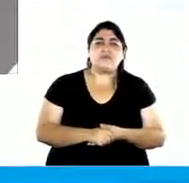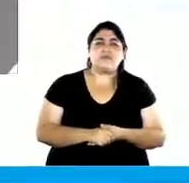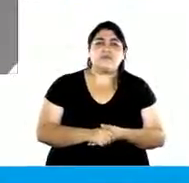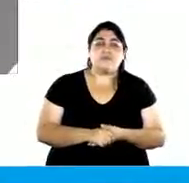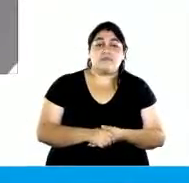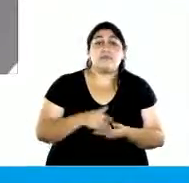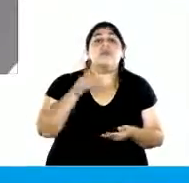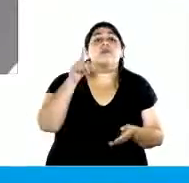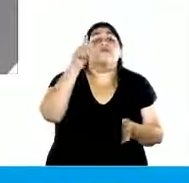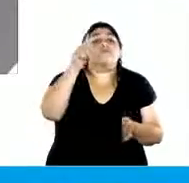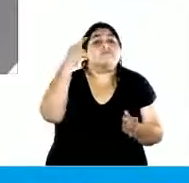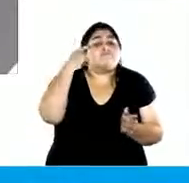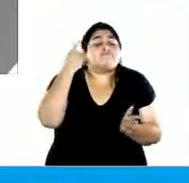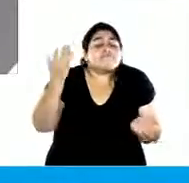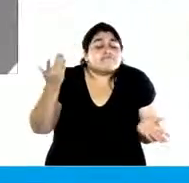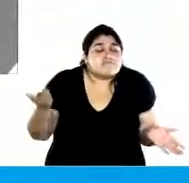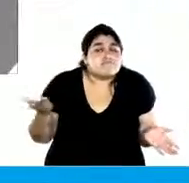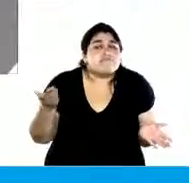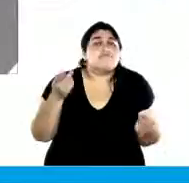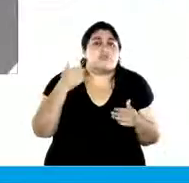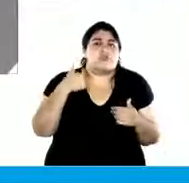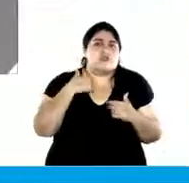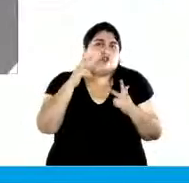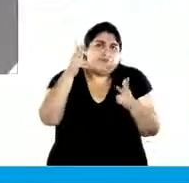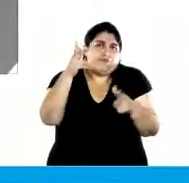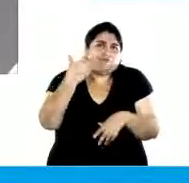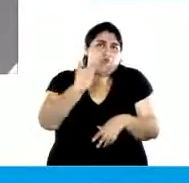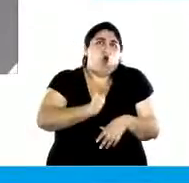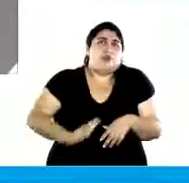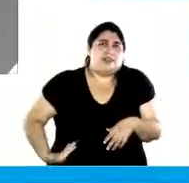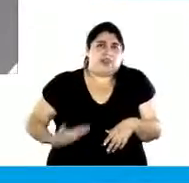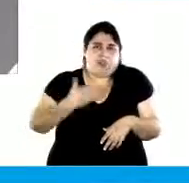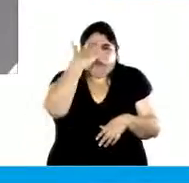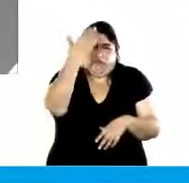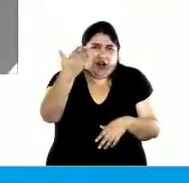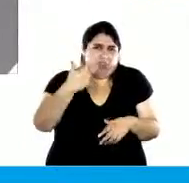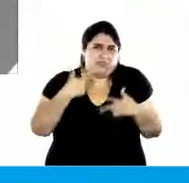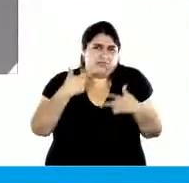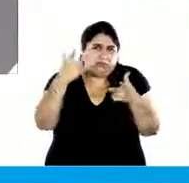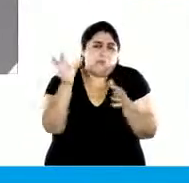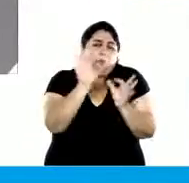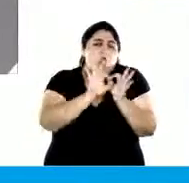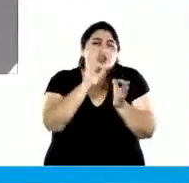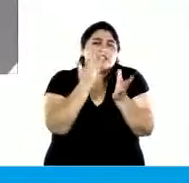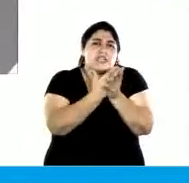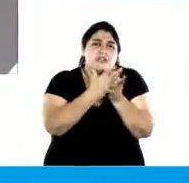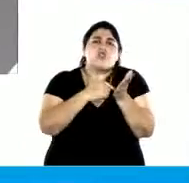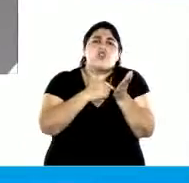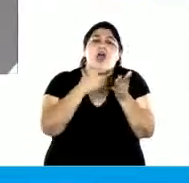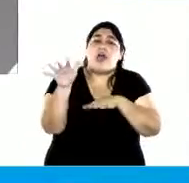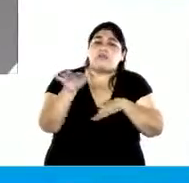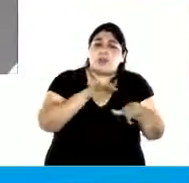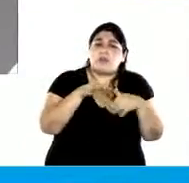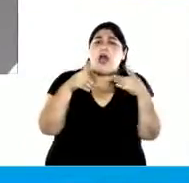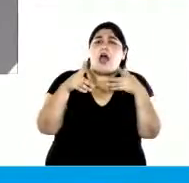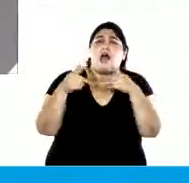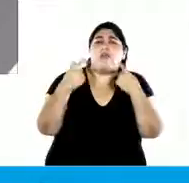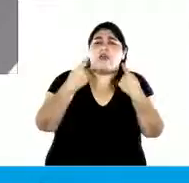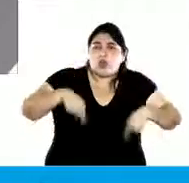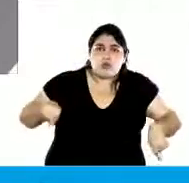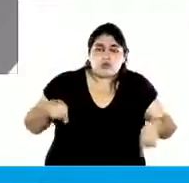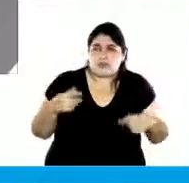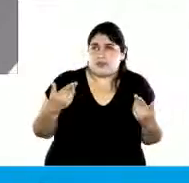¿Le parece a ustedes, pero sobre todo le hablo al gobernador, que es quien de alguna manera impulsó este proyecto, que a estas actividades que no funcionaron, ahora le tenemos